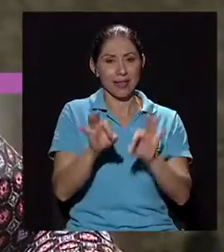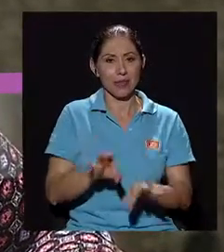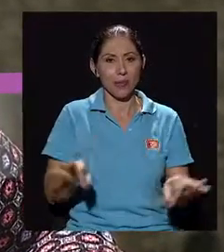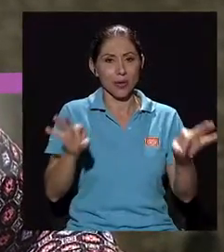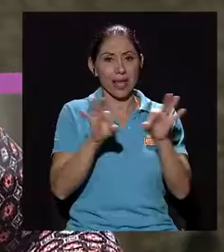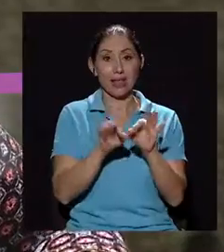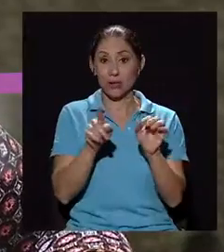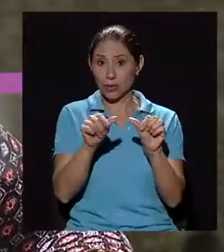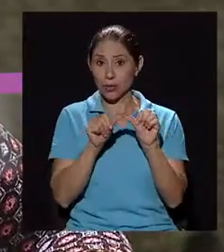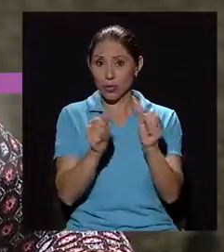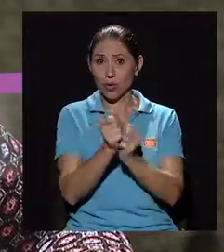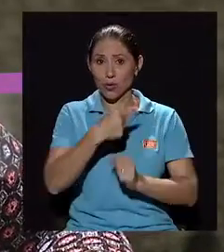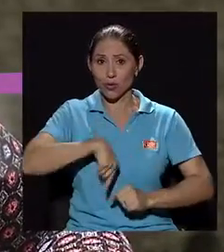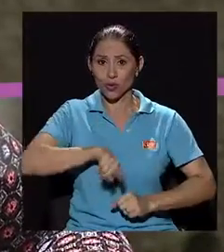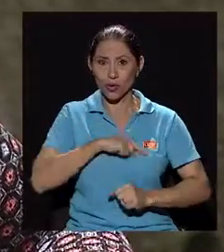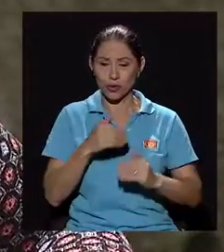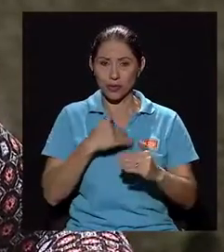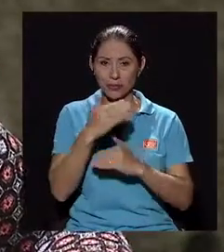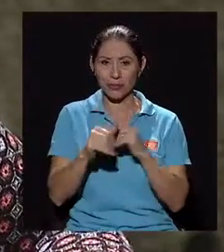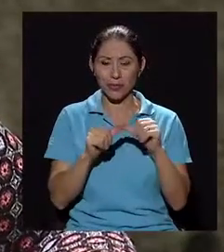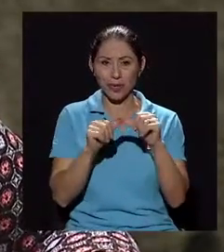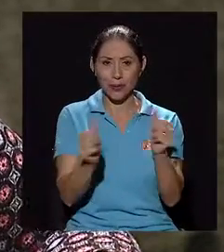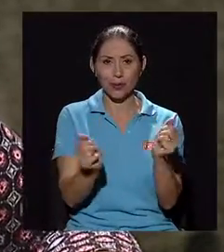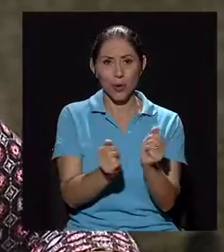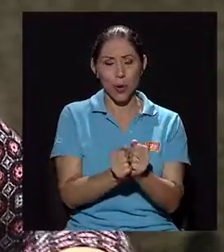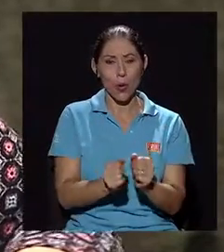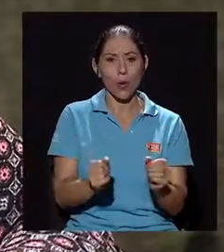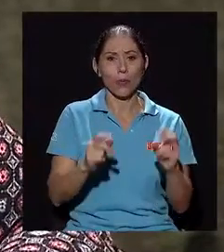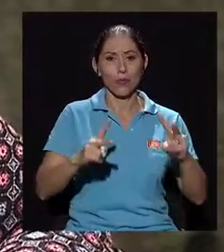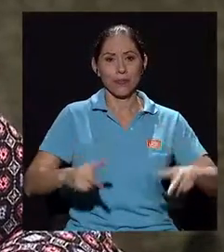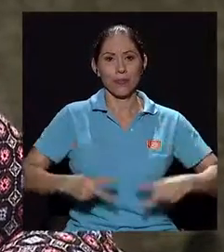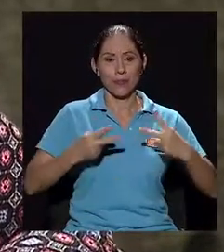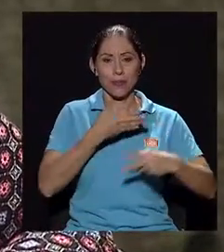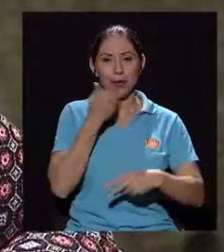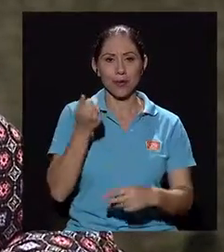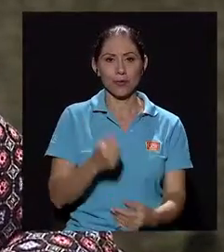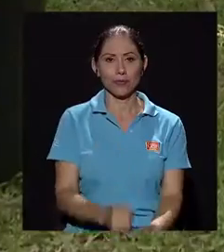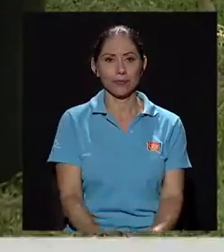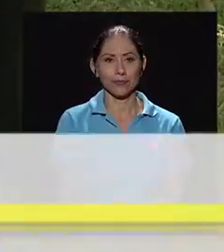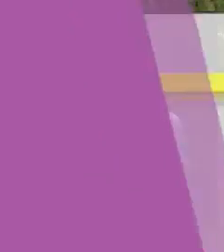importante. Quédese con nosotros y ya continuamos con más de Vivir Mejor.